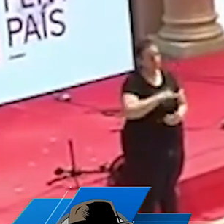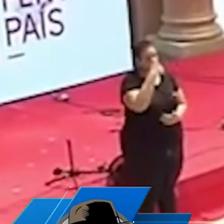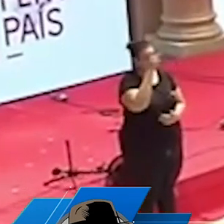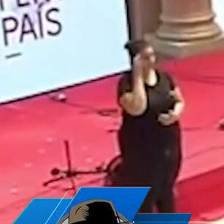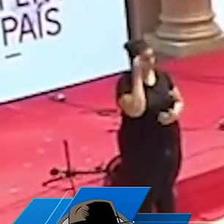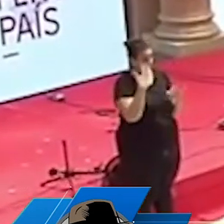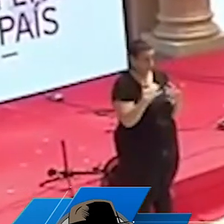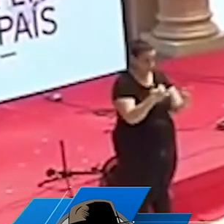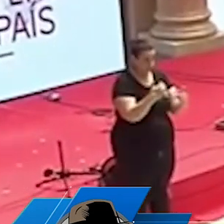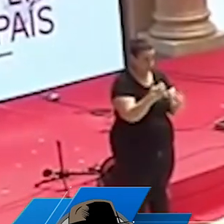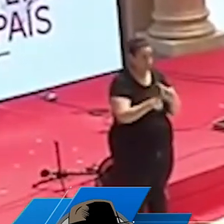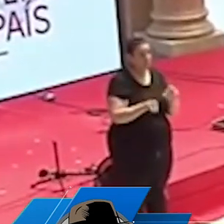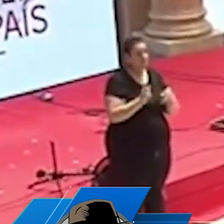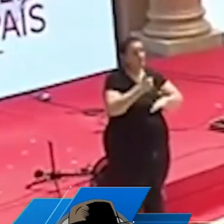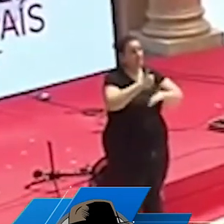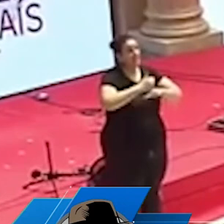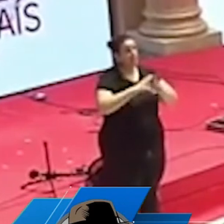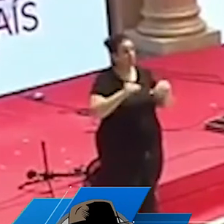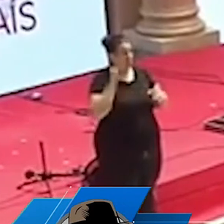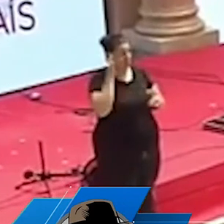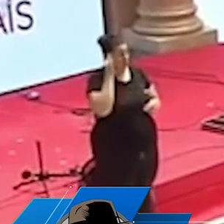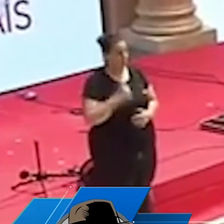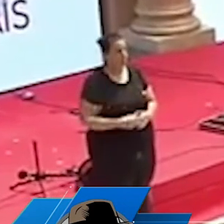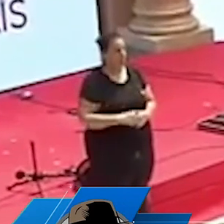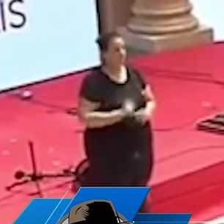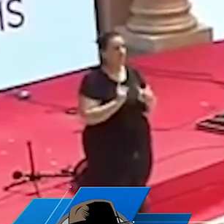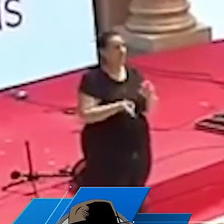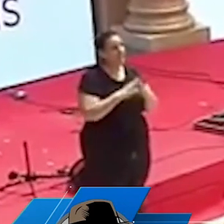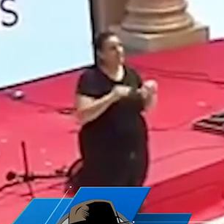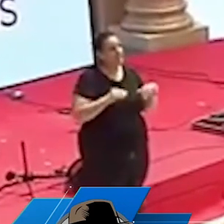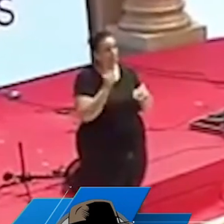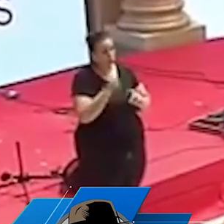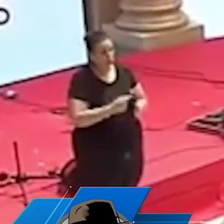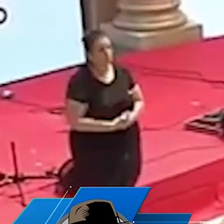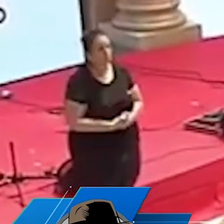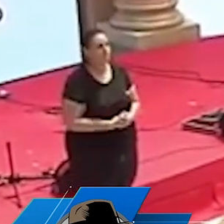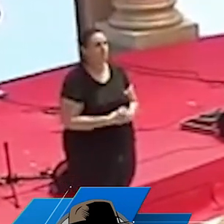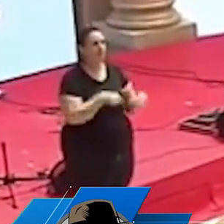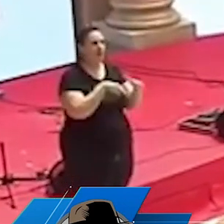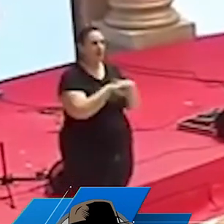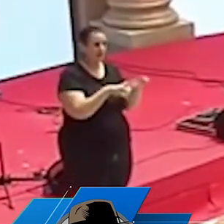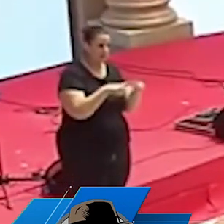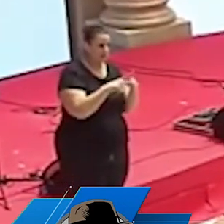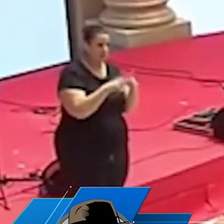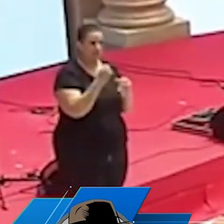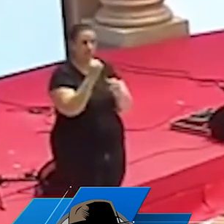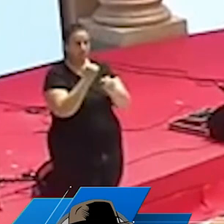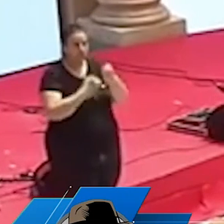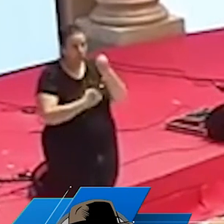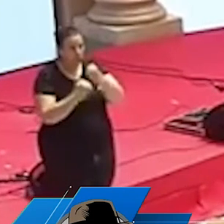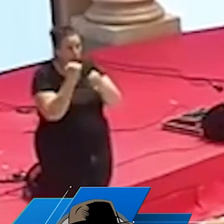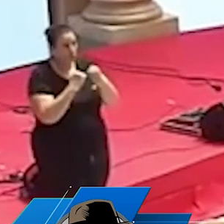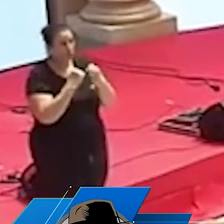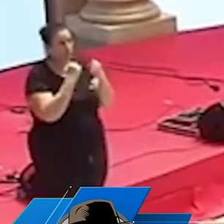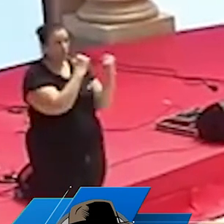paranoia, el deseo de elevar barreras donde no lo hay. Yo hablo castellano, que es la lengua materna